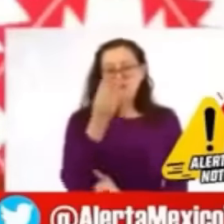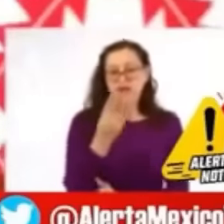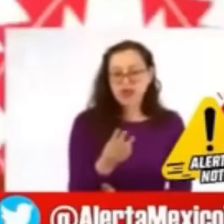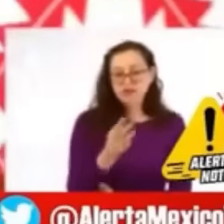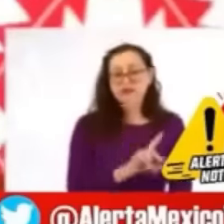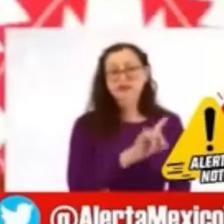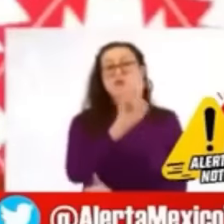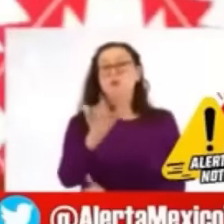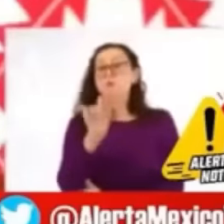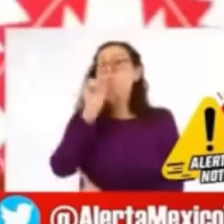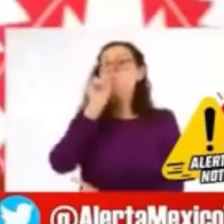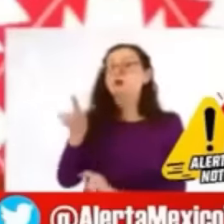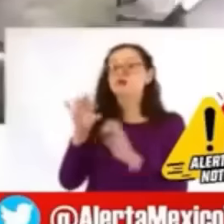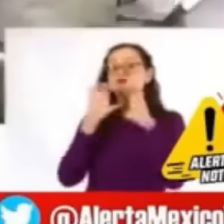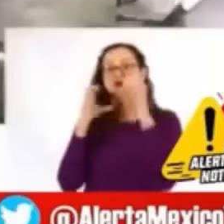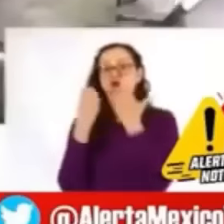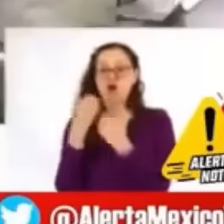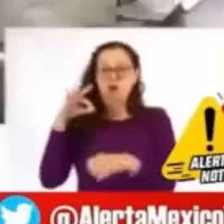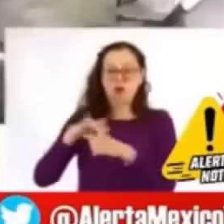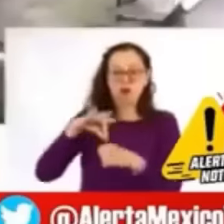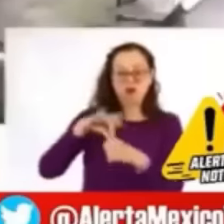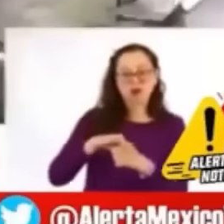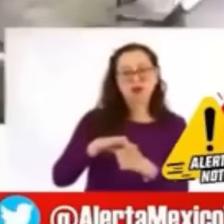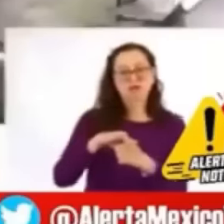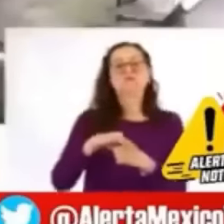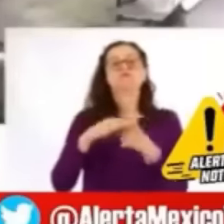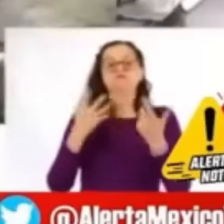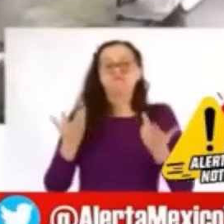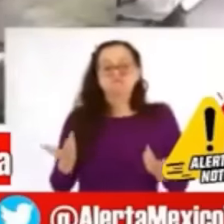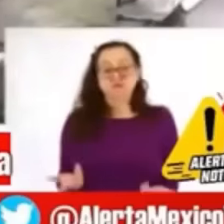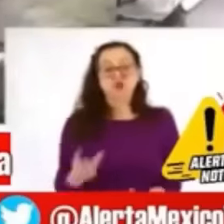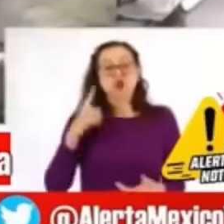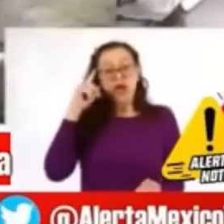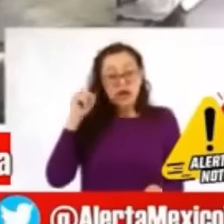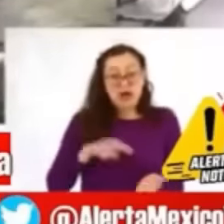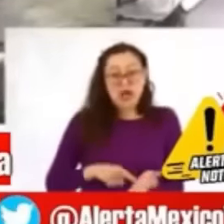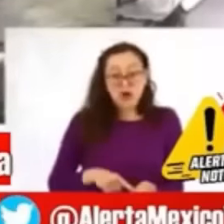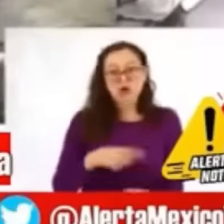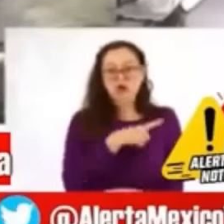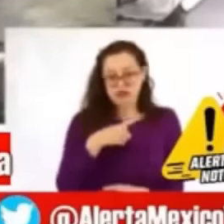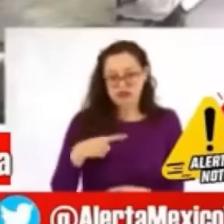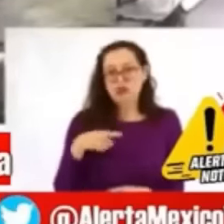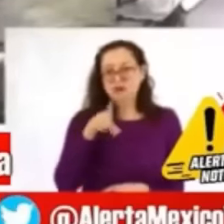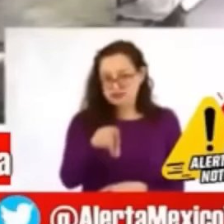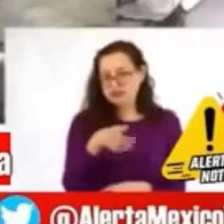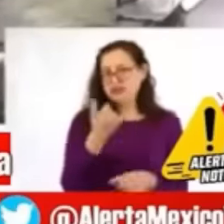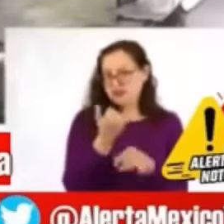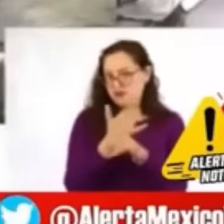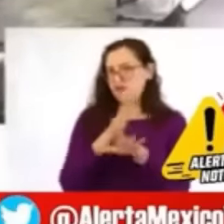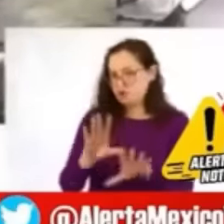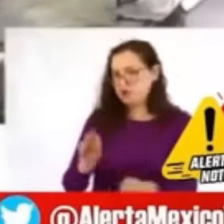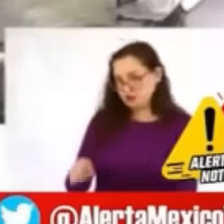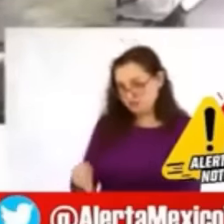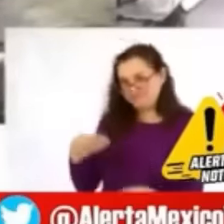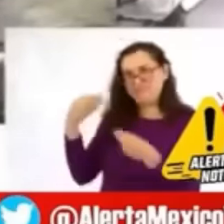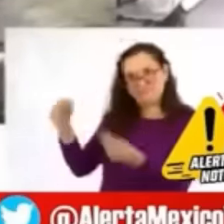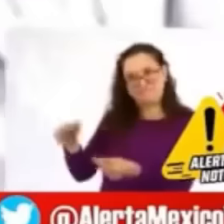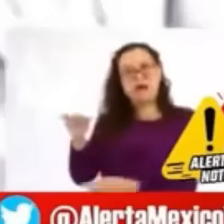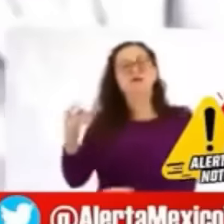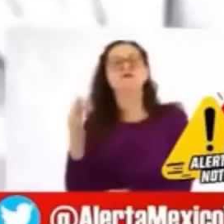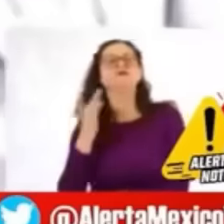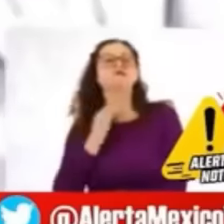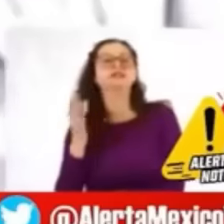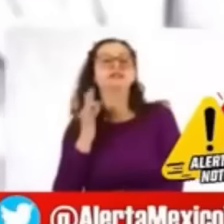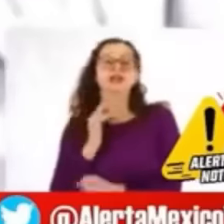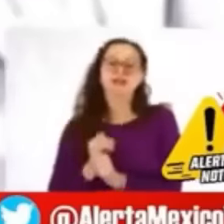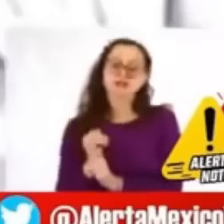propio Congreso decide. Entonces yo creo que valdría la pena pues que ya que esté el nuevo fiscal o la nueva fiscal,